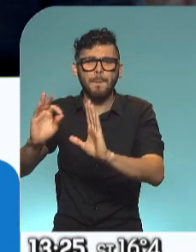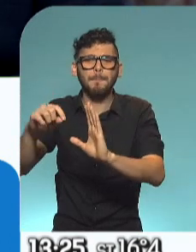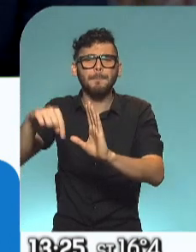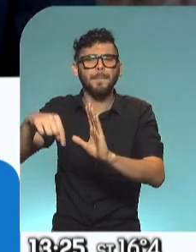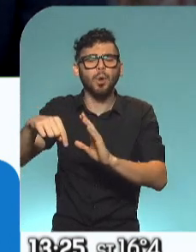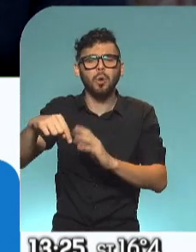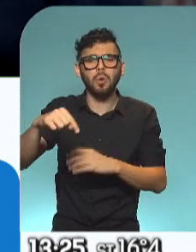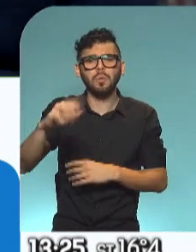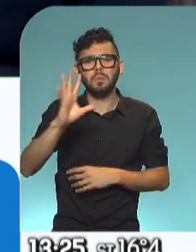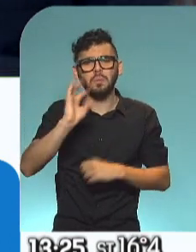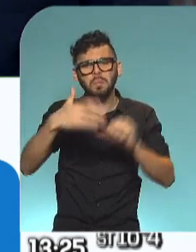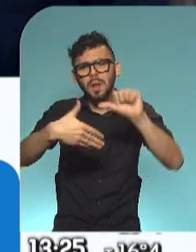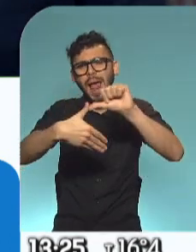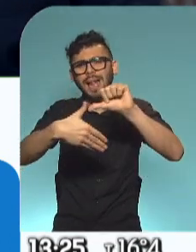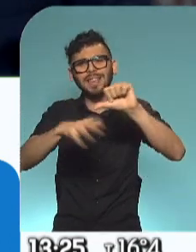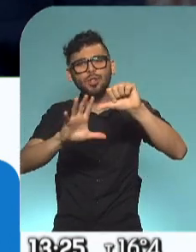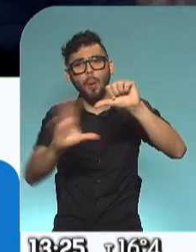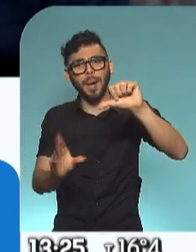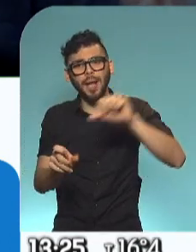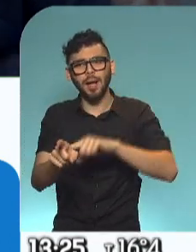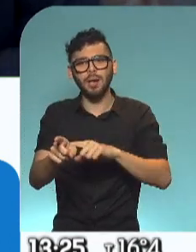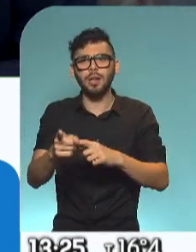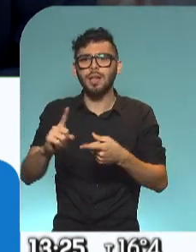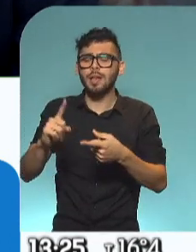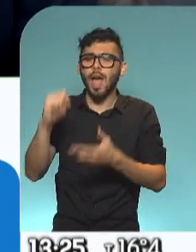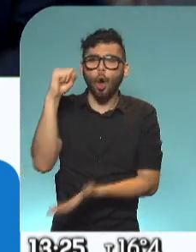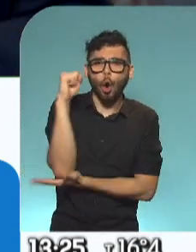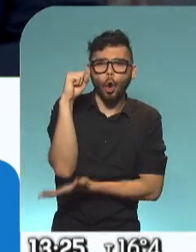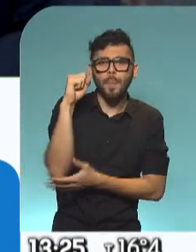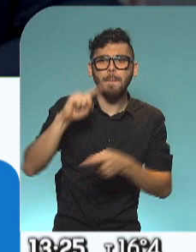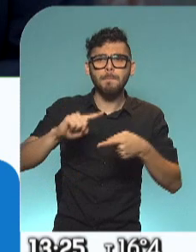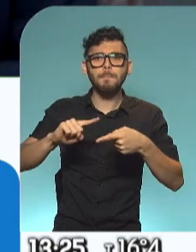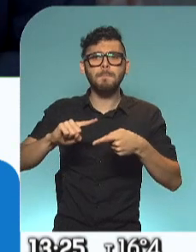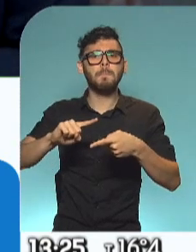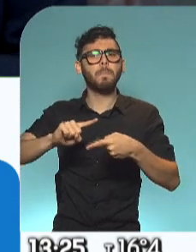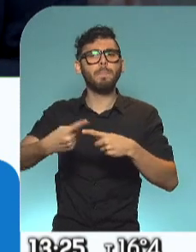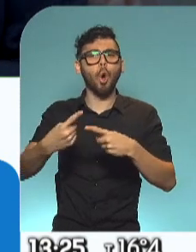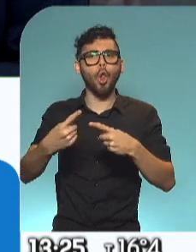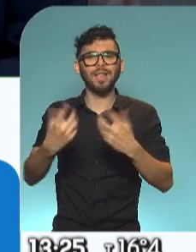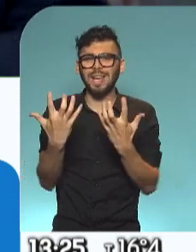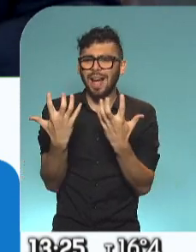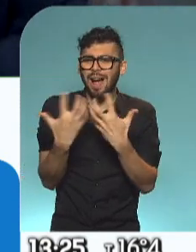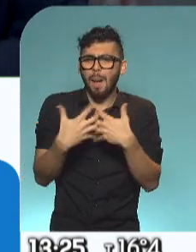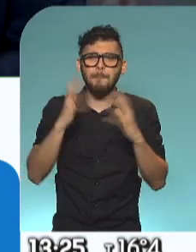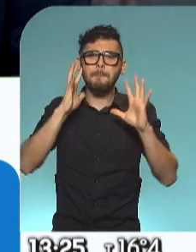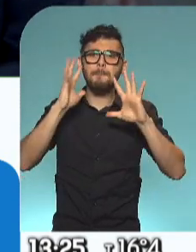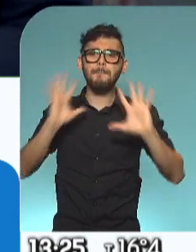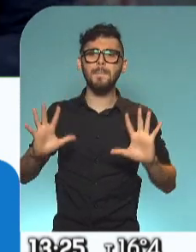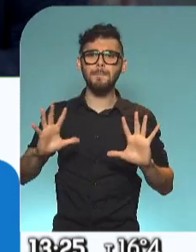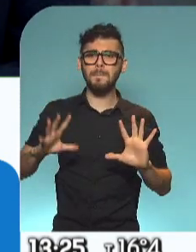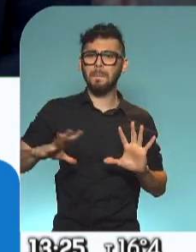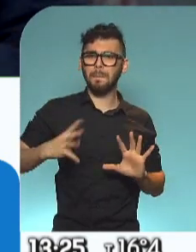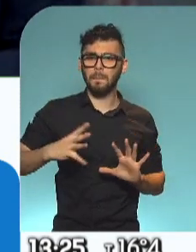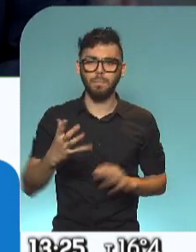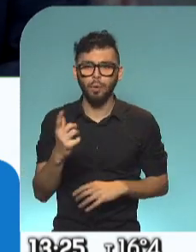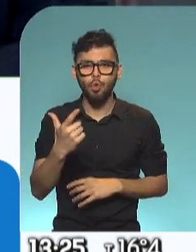aspecto común es que no había modelos políticos y económicos preparados para soportar situaciones como esta, digamos, poner en